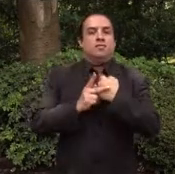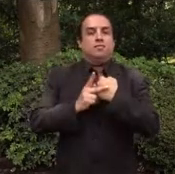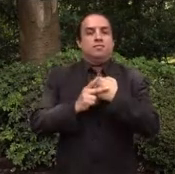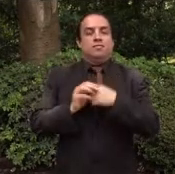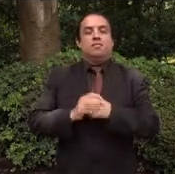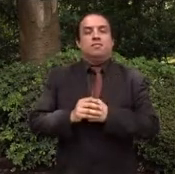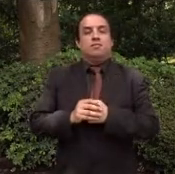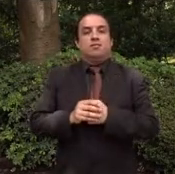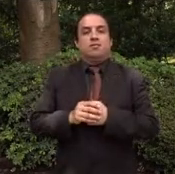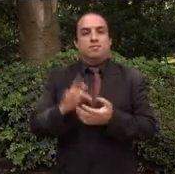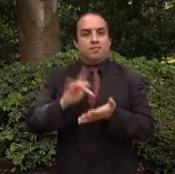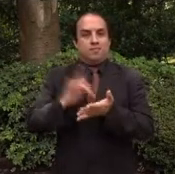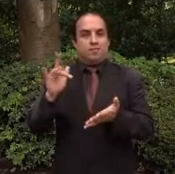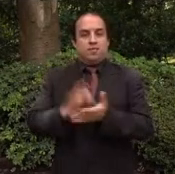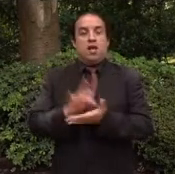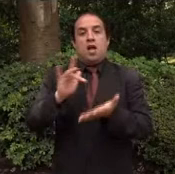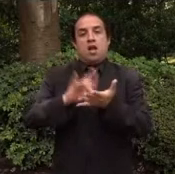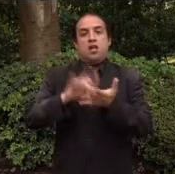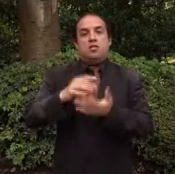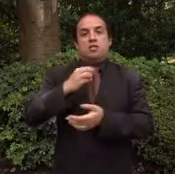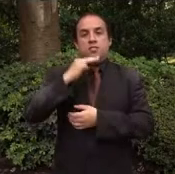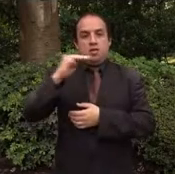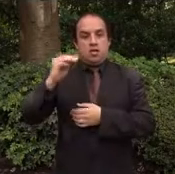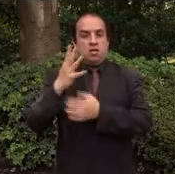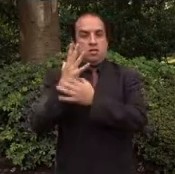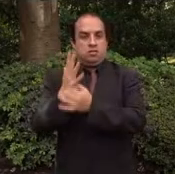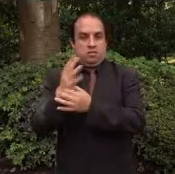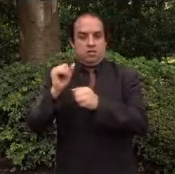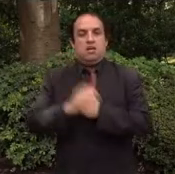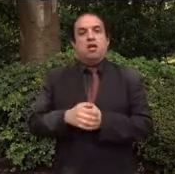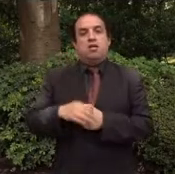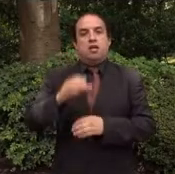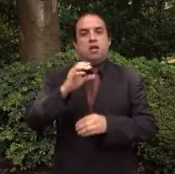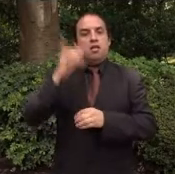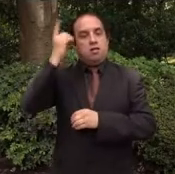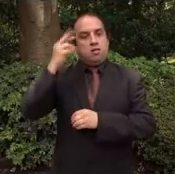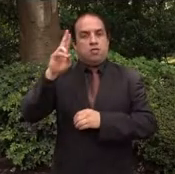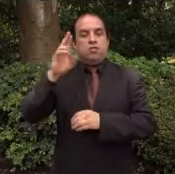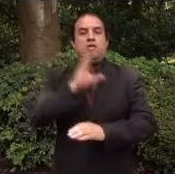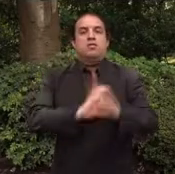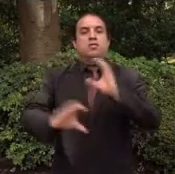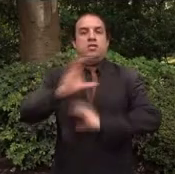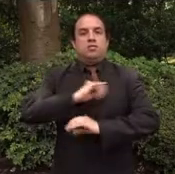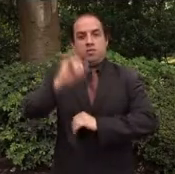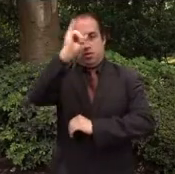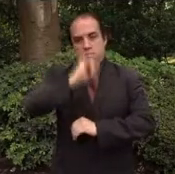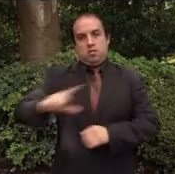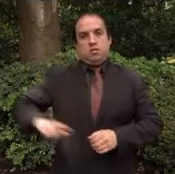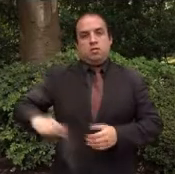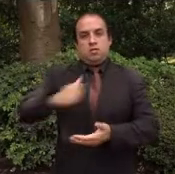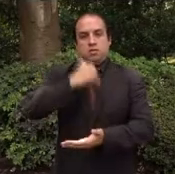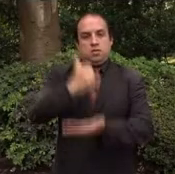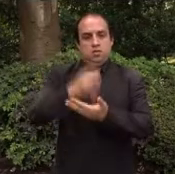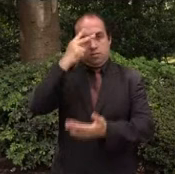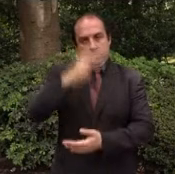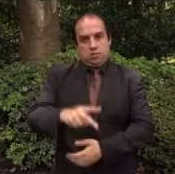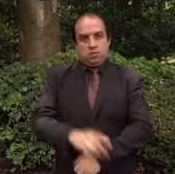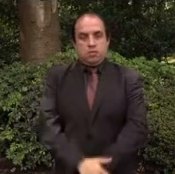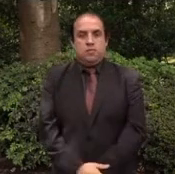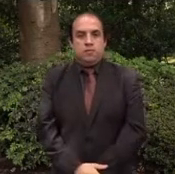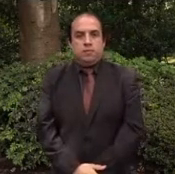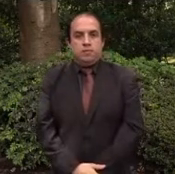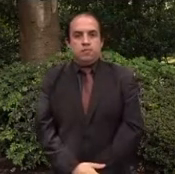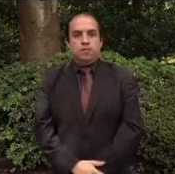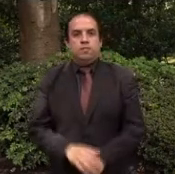Agradecemos el mensaje que nos ha dirigido la doctora Claudia Sheinbaum Pardo, jefa de gobierno de la Ciudad de México.